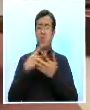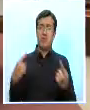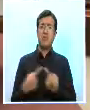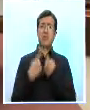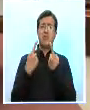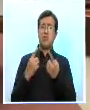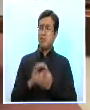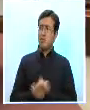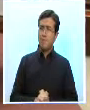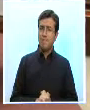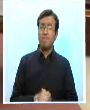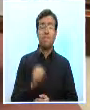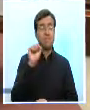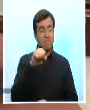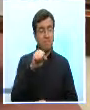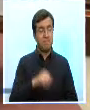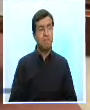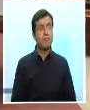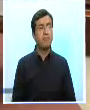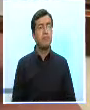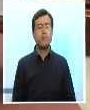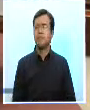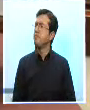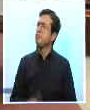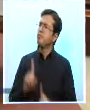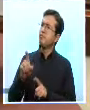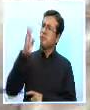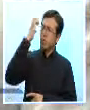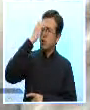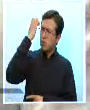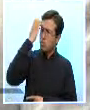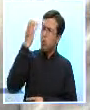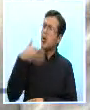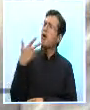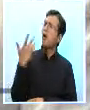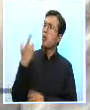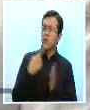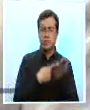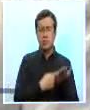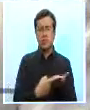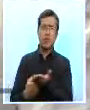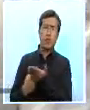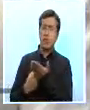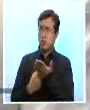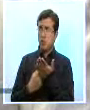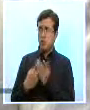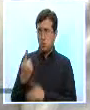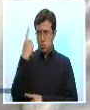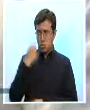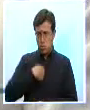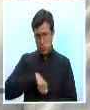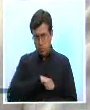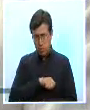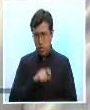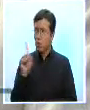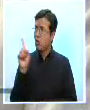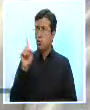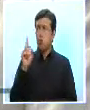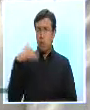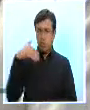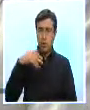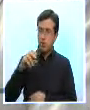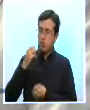es contradicción Sí pero y en Europa Cómo se está desarrollando este debate no solamente en España ya voy a abordar